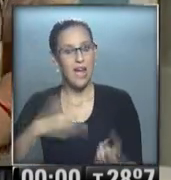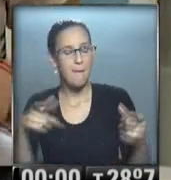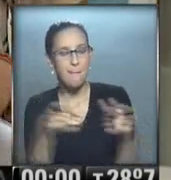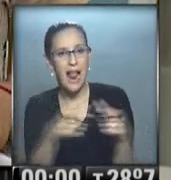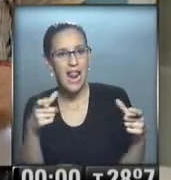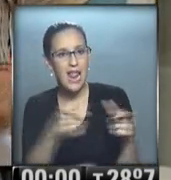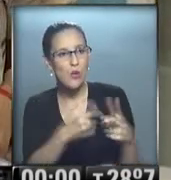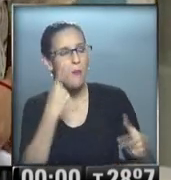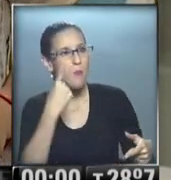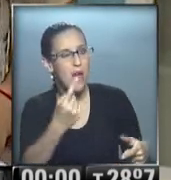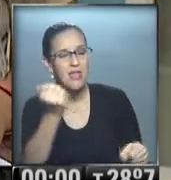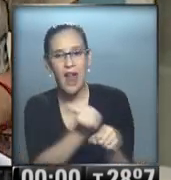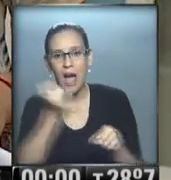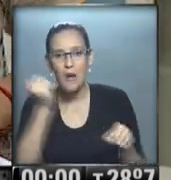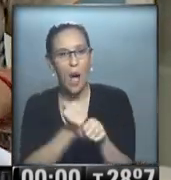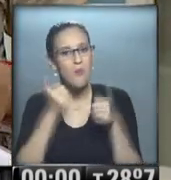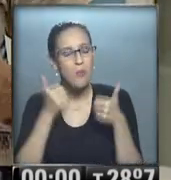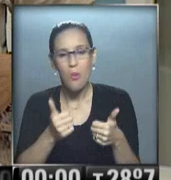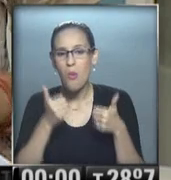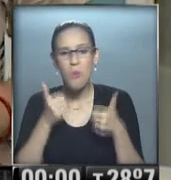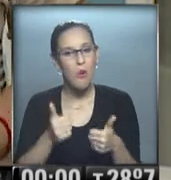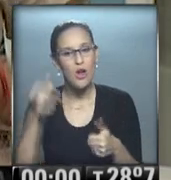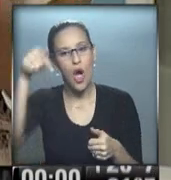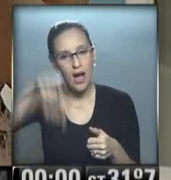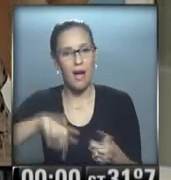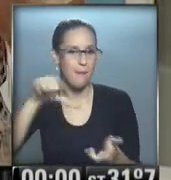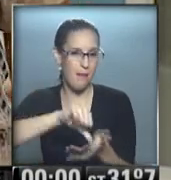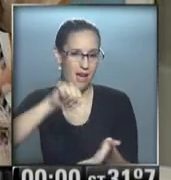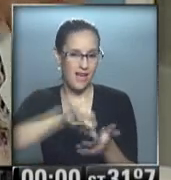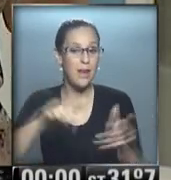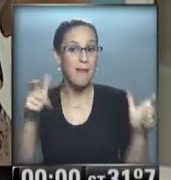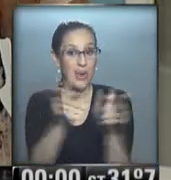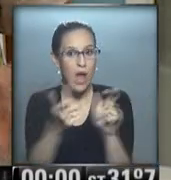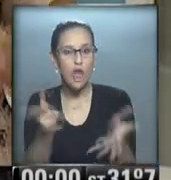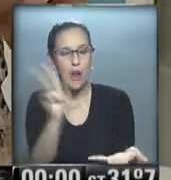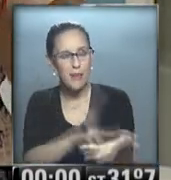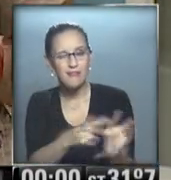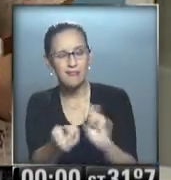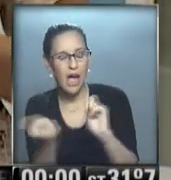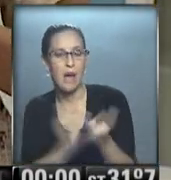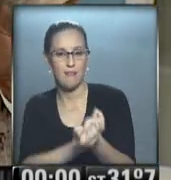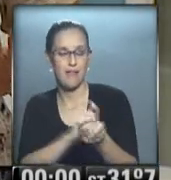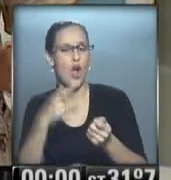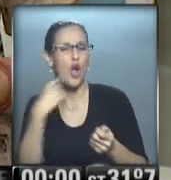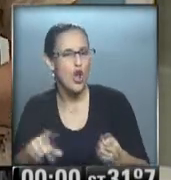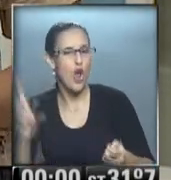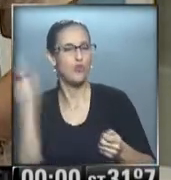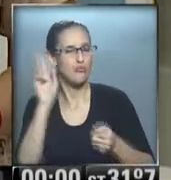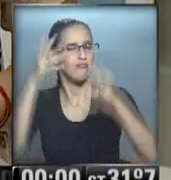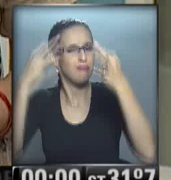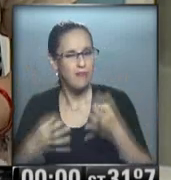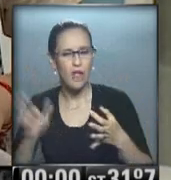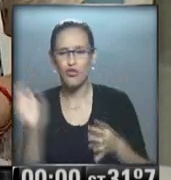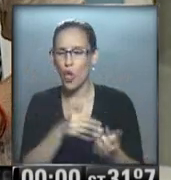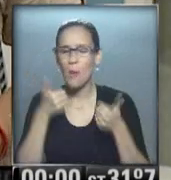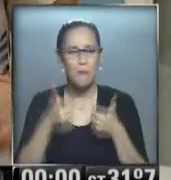mostrar el buen trabajo que se hace en restauración aquí en nuestro país. Se ve magnífica, color, sonido, todo para que de un